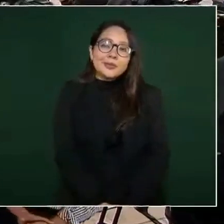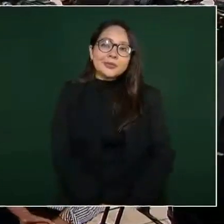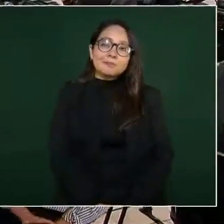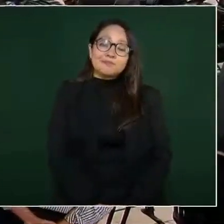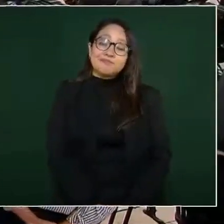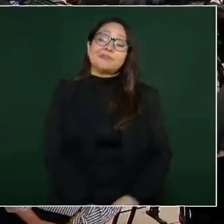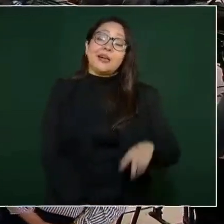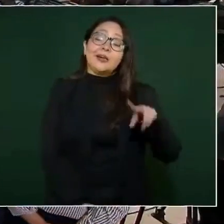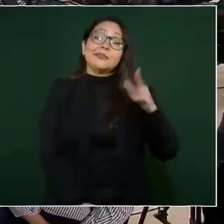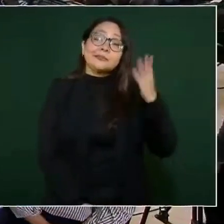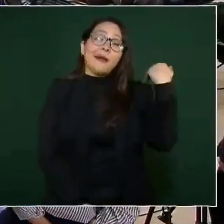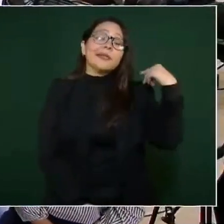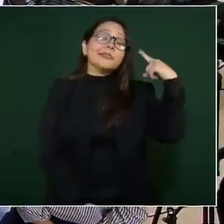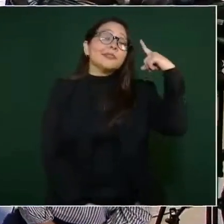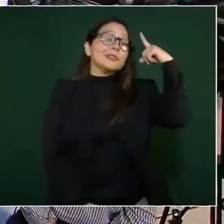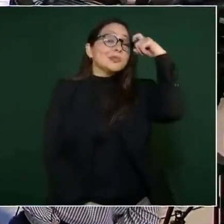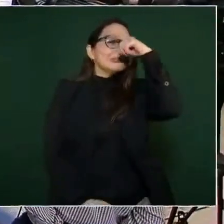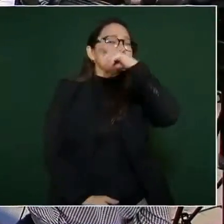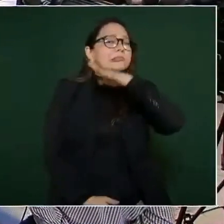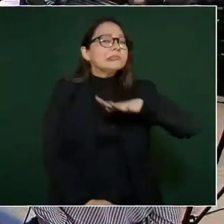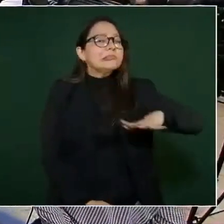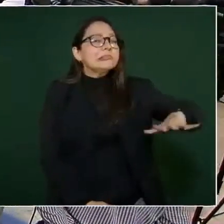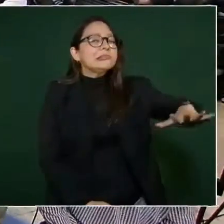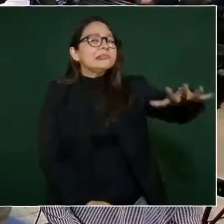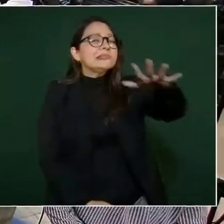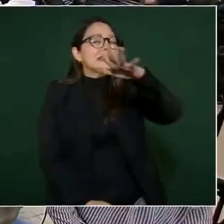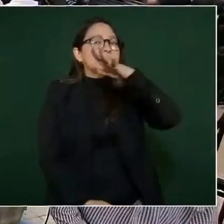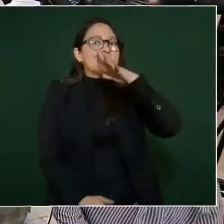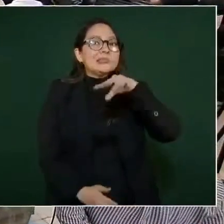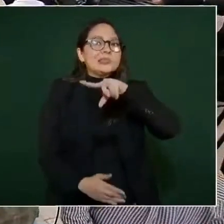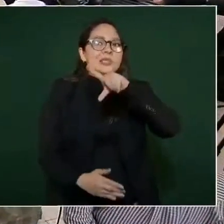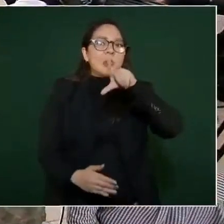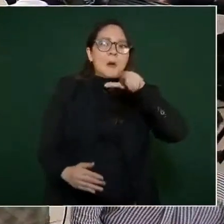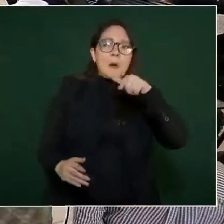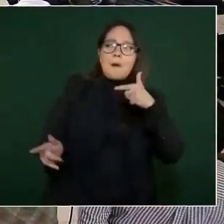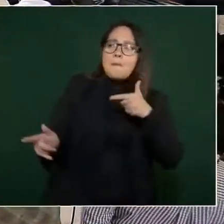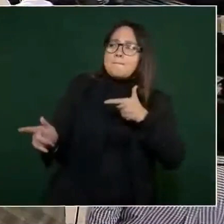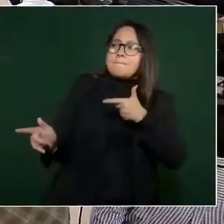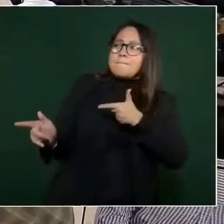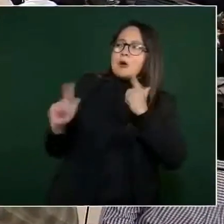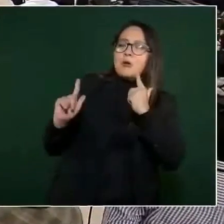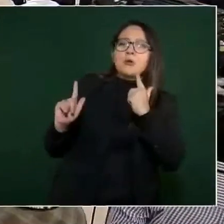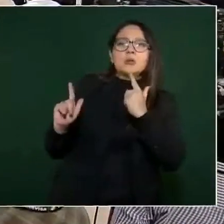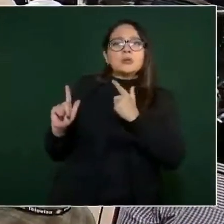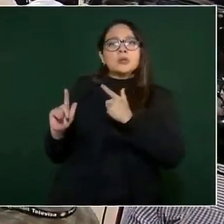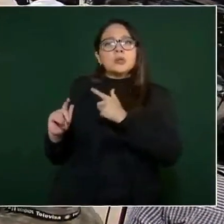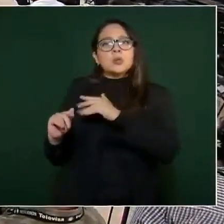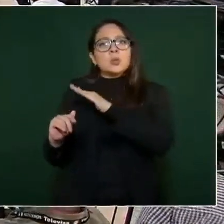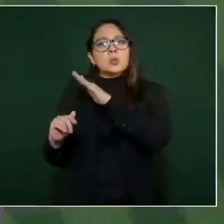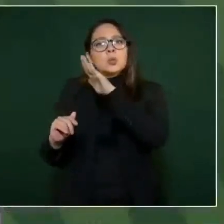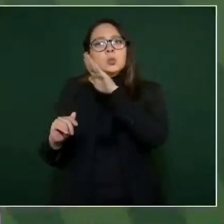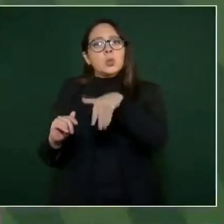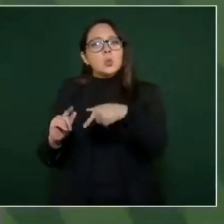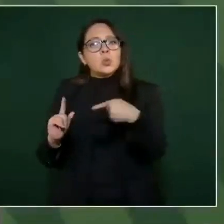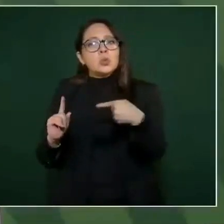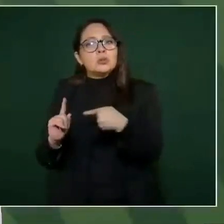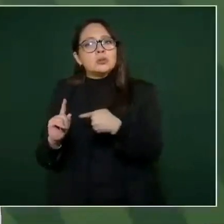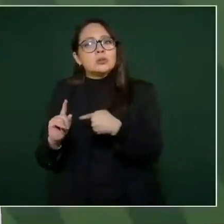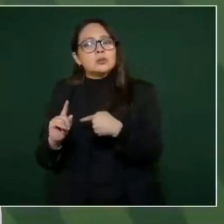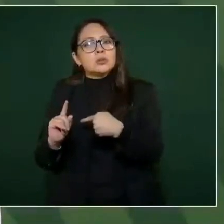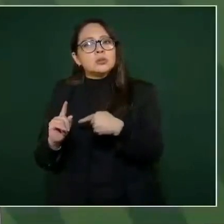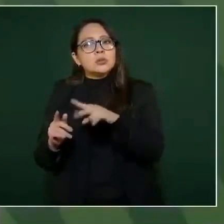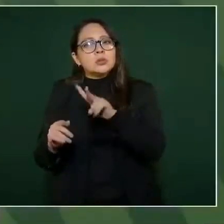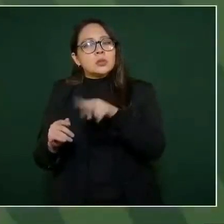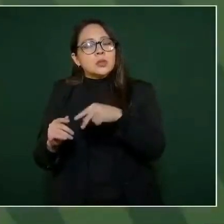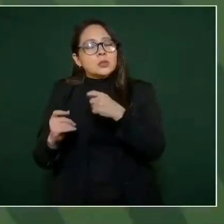era compleja la situación que lo asesinan. Y por eso él es el apóstol de la